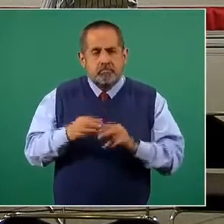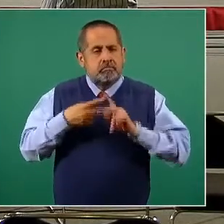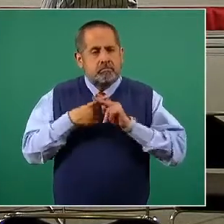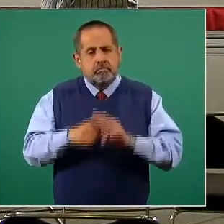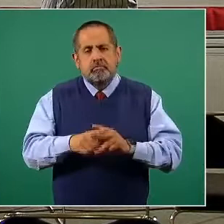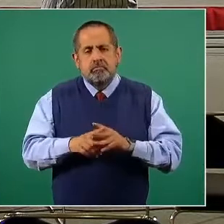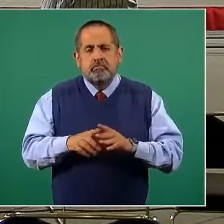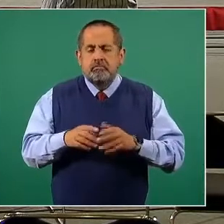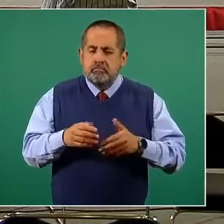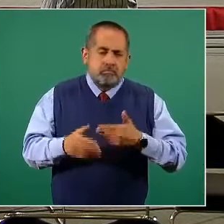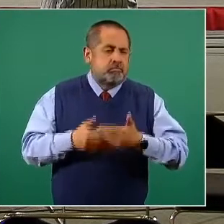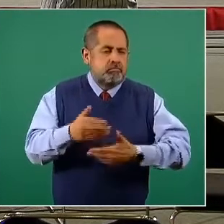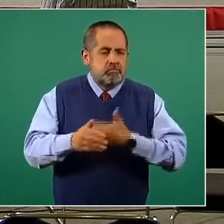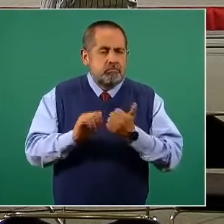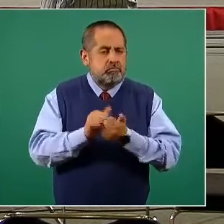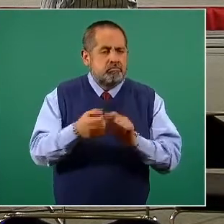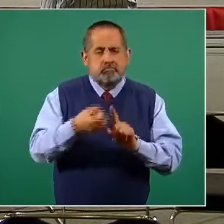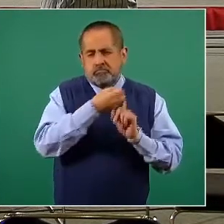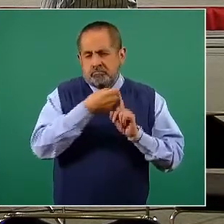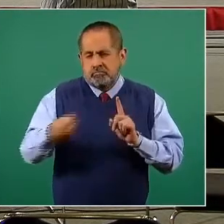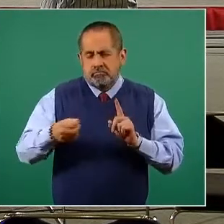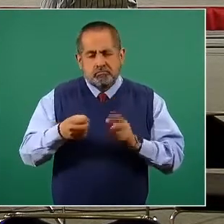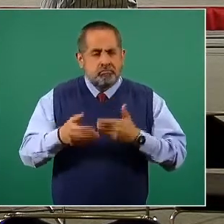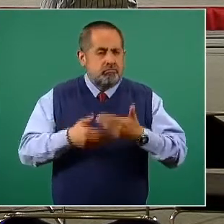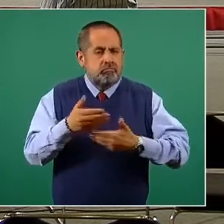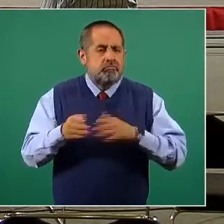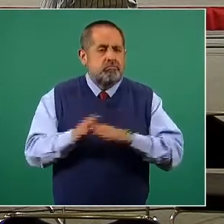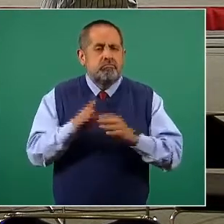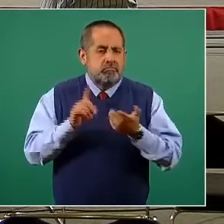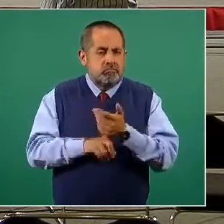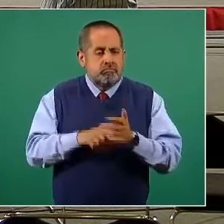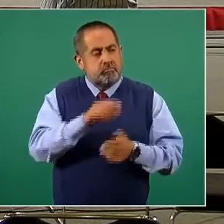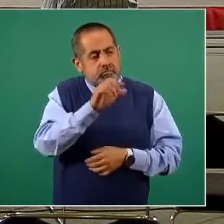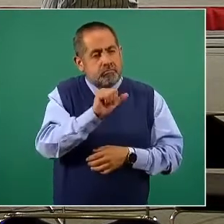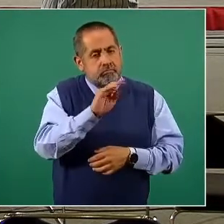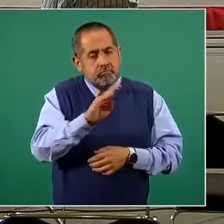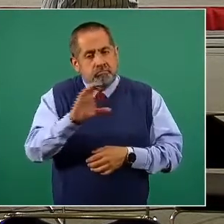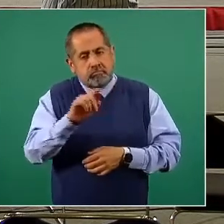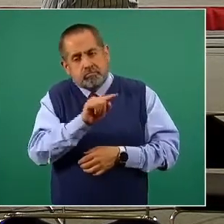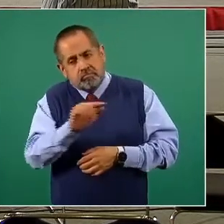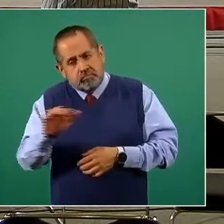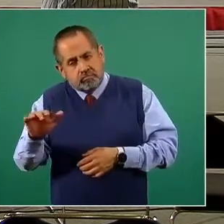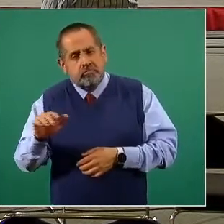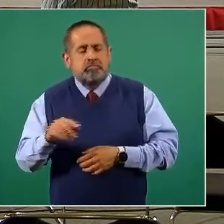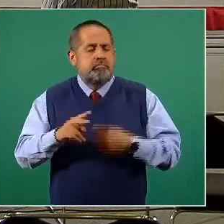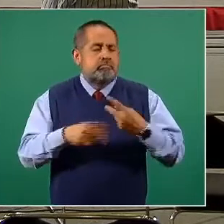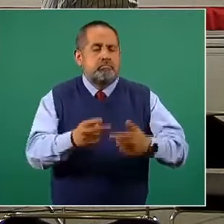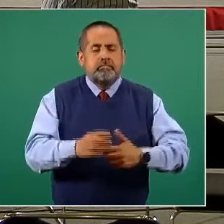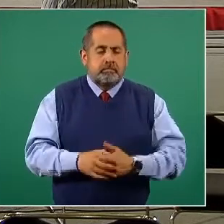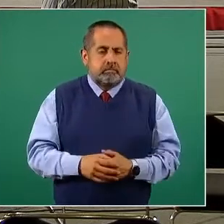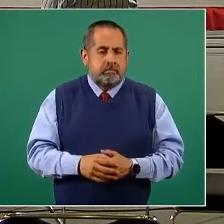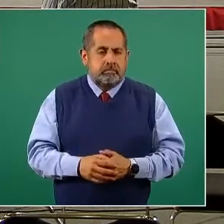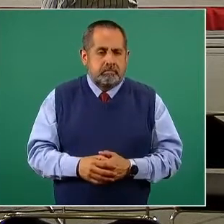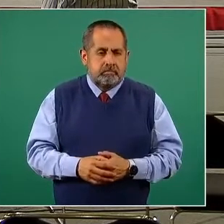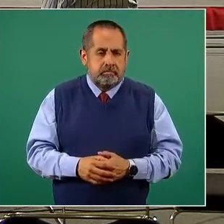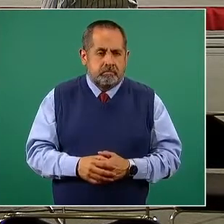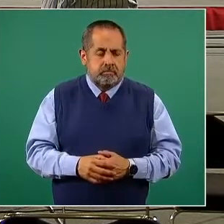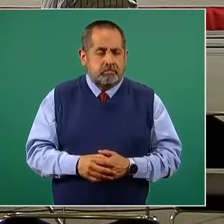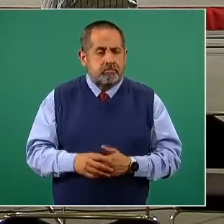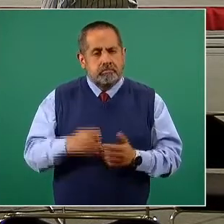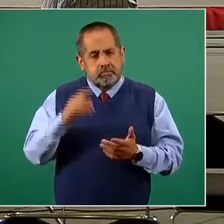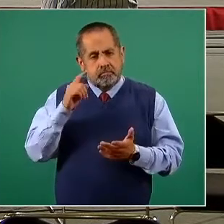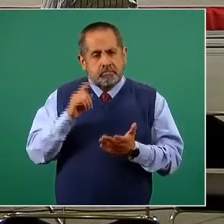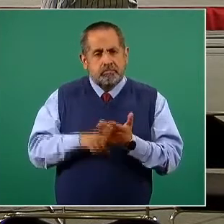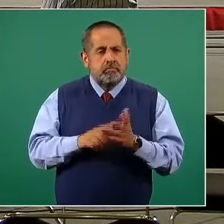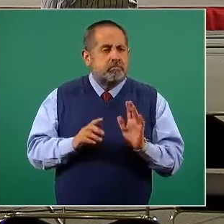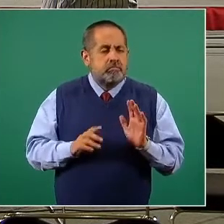de manera ordenada y programada por abecedario. Creo que sí, en efecto, en general los